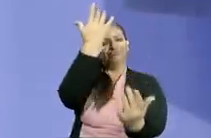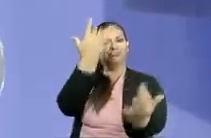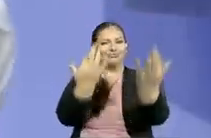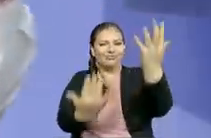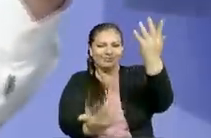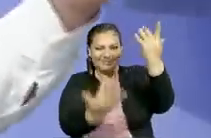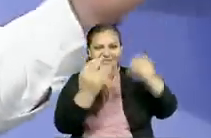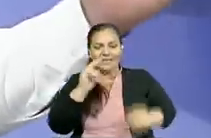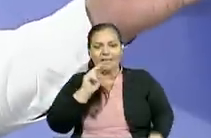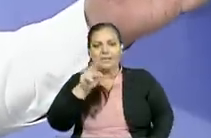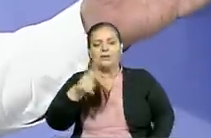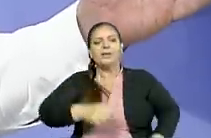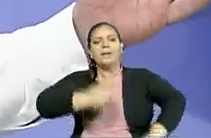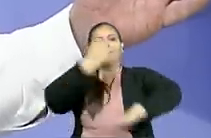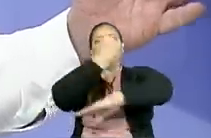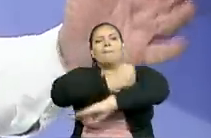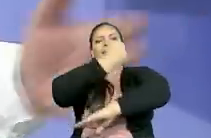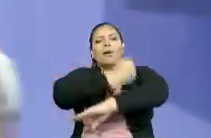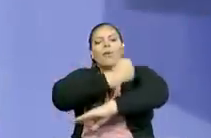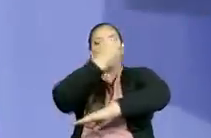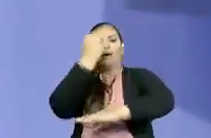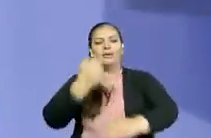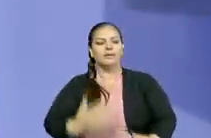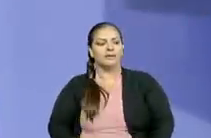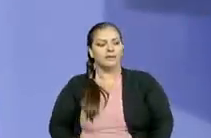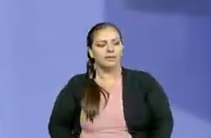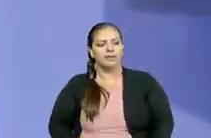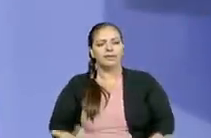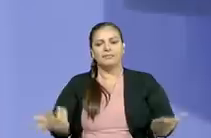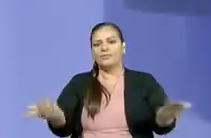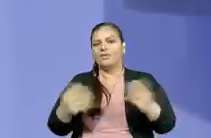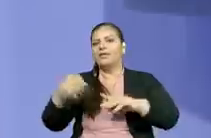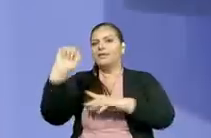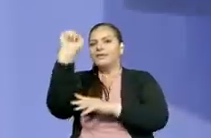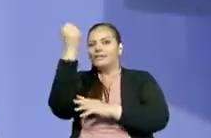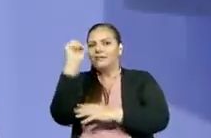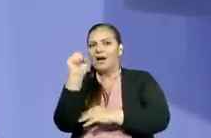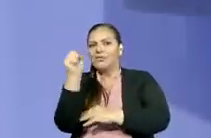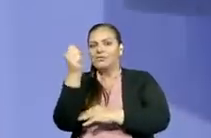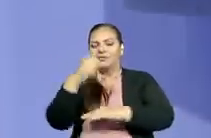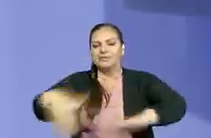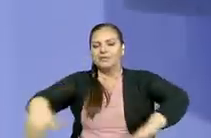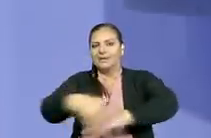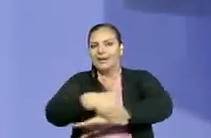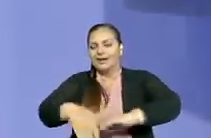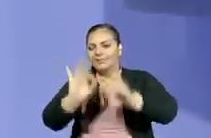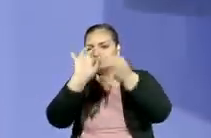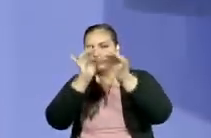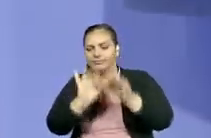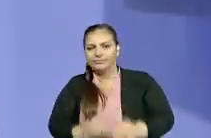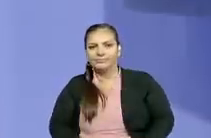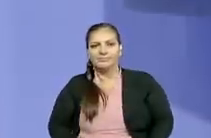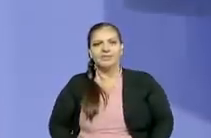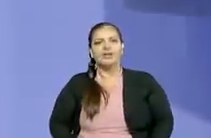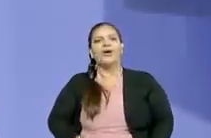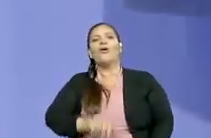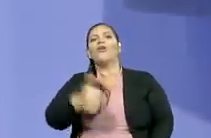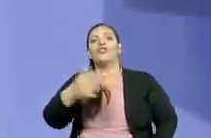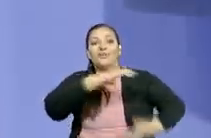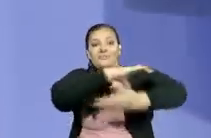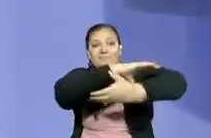perimetral, los juegos de agua de Pascuales, la regeneración de la calle de los Sauces. Tenemos la inauguración del Mercado del